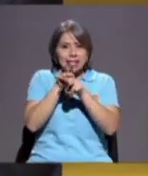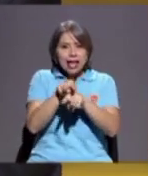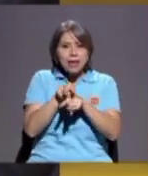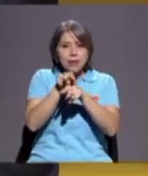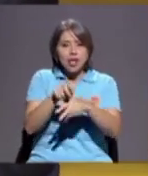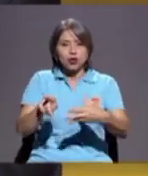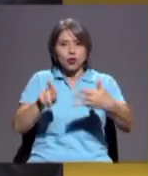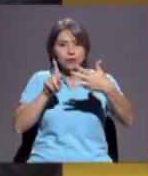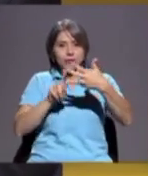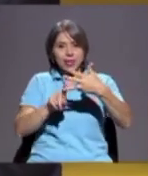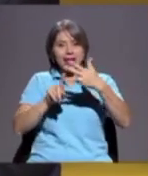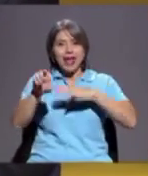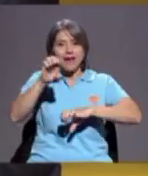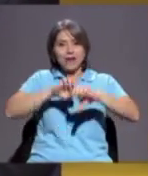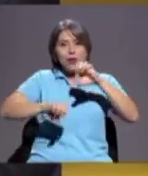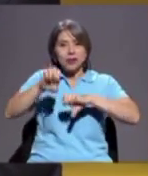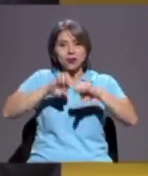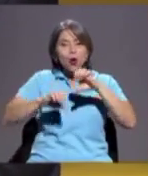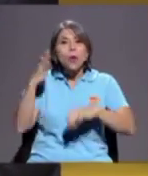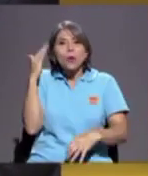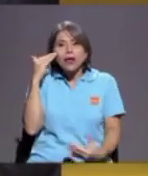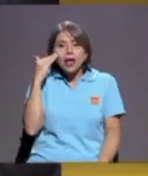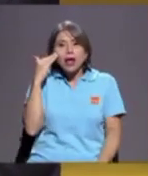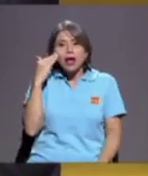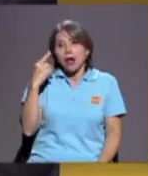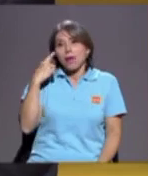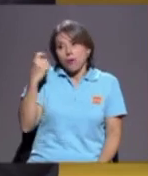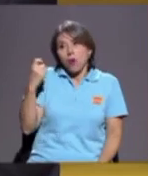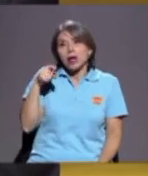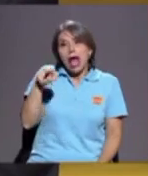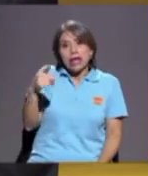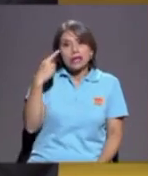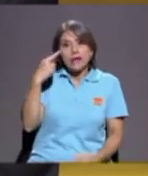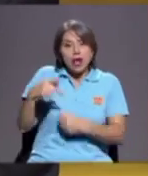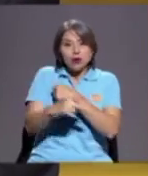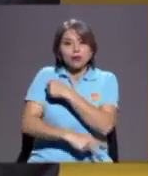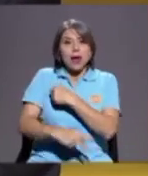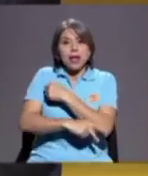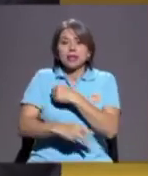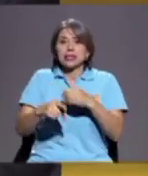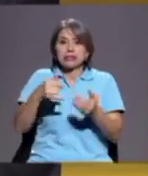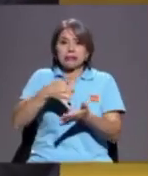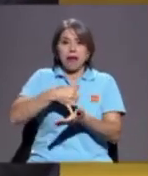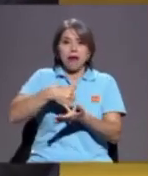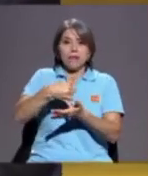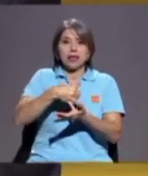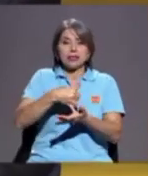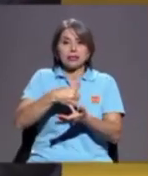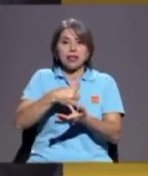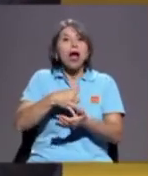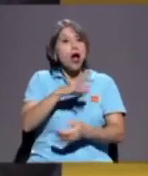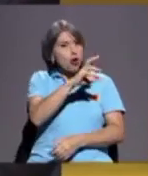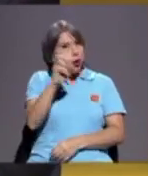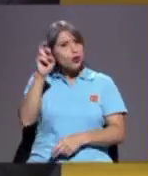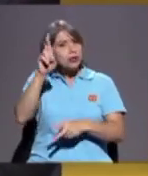qué? Porque en esas áreas se veía que los países estaban relativamente débiles. Costa Rica comienza a participar en eso, pero